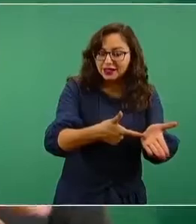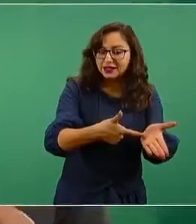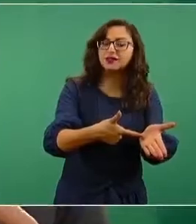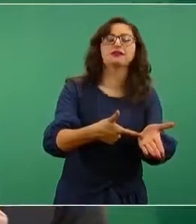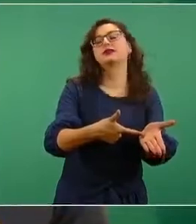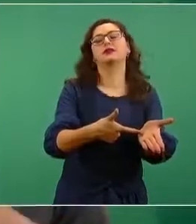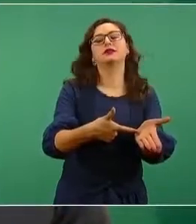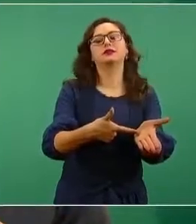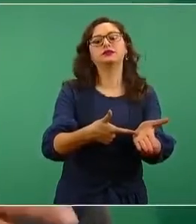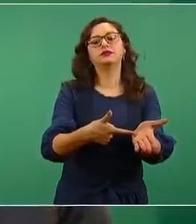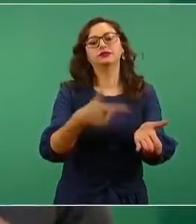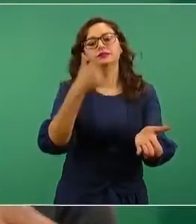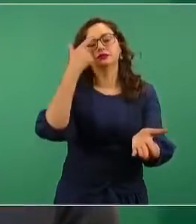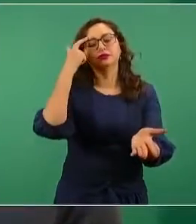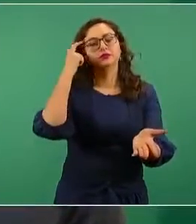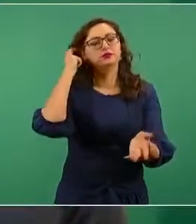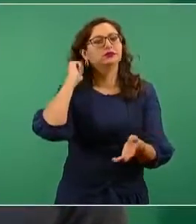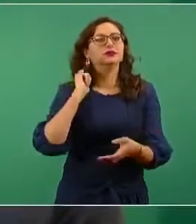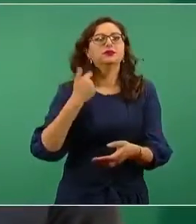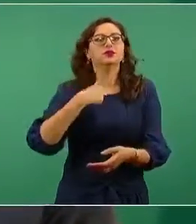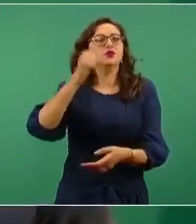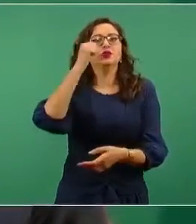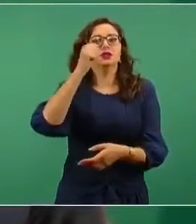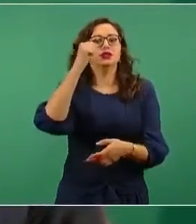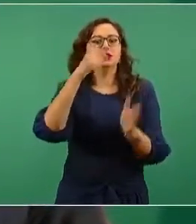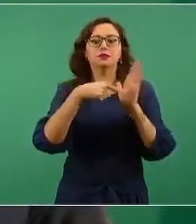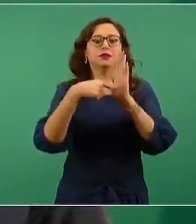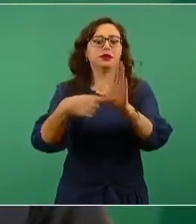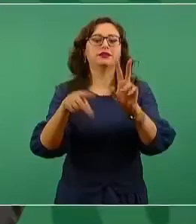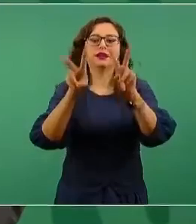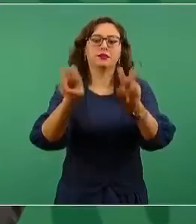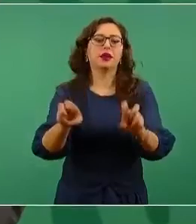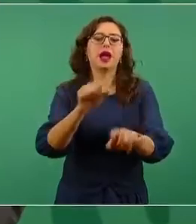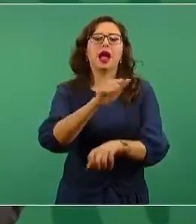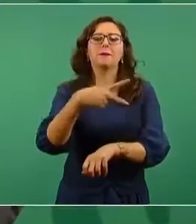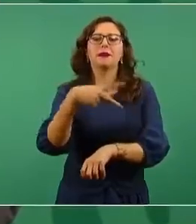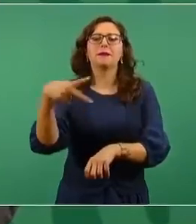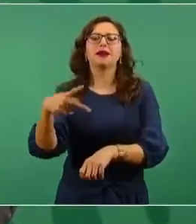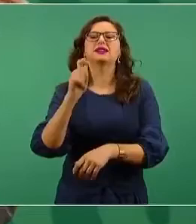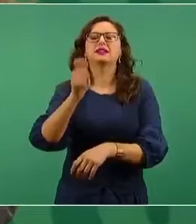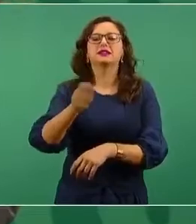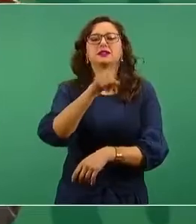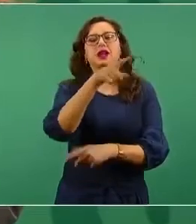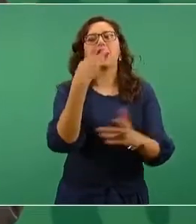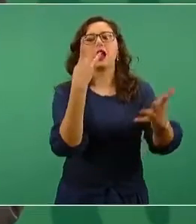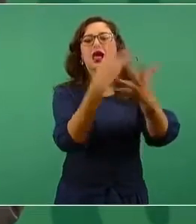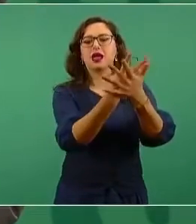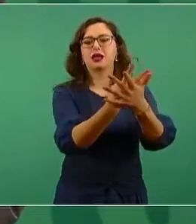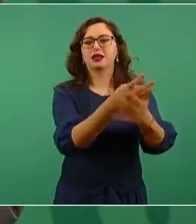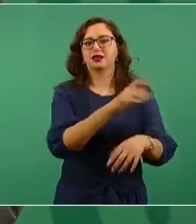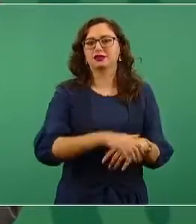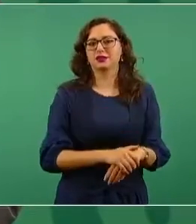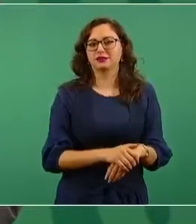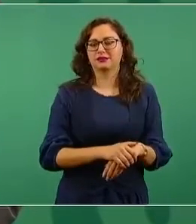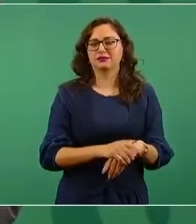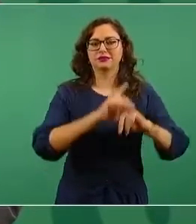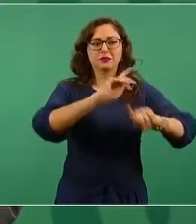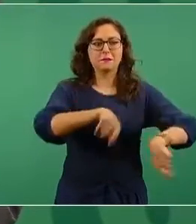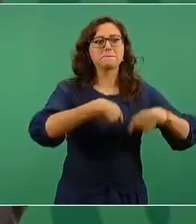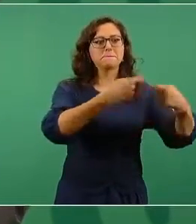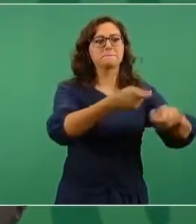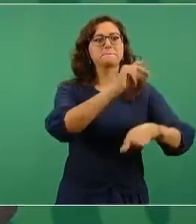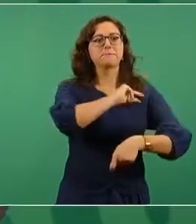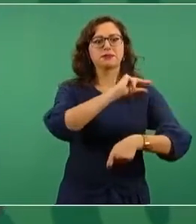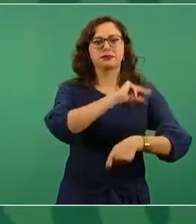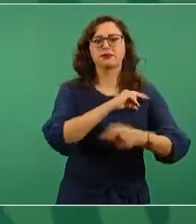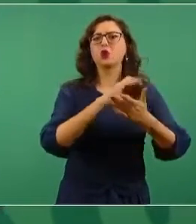Siempre pongo de ejemplo, pero bueno, son los reclusorios, pero los hospitales.